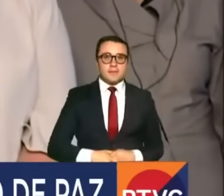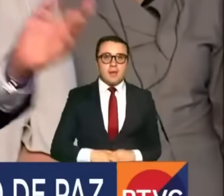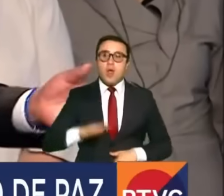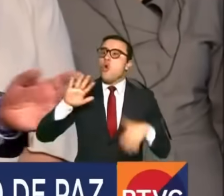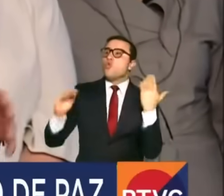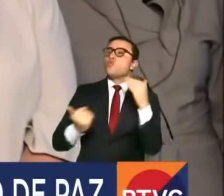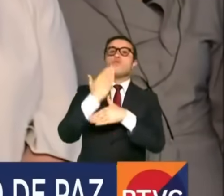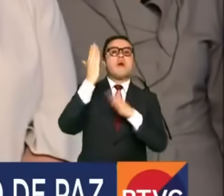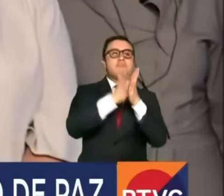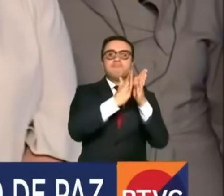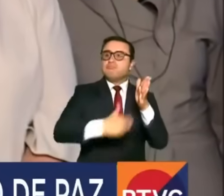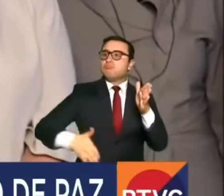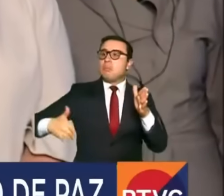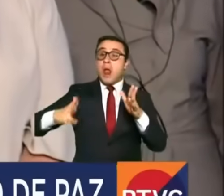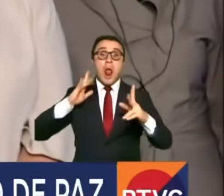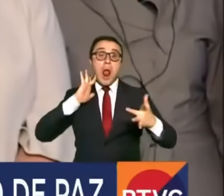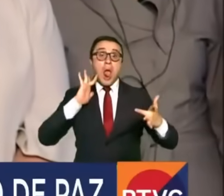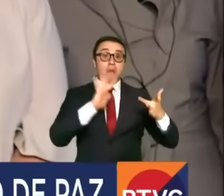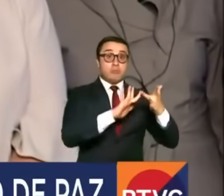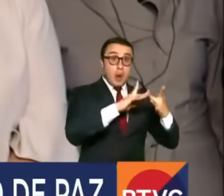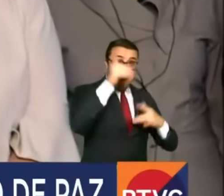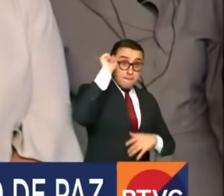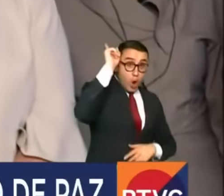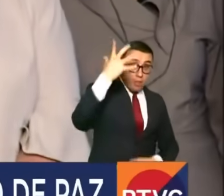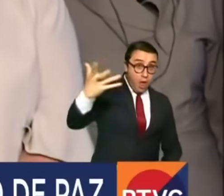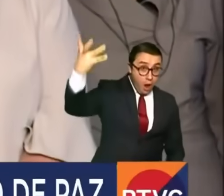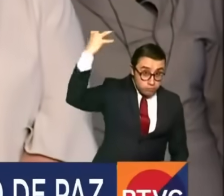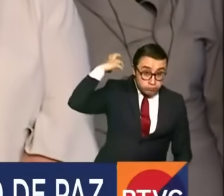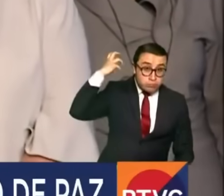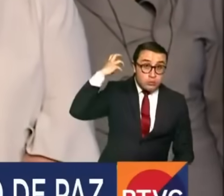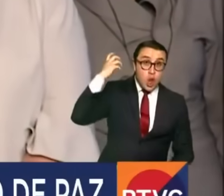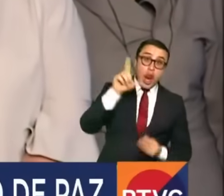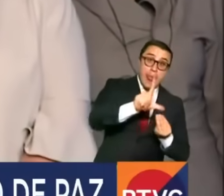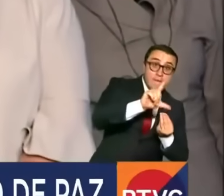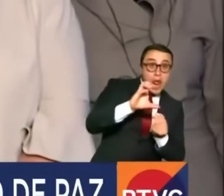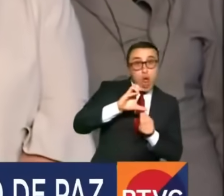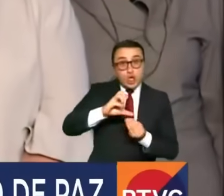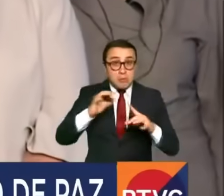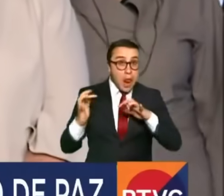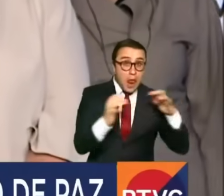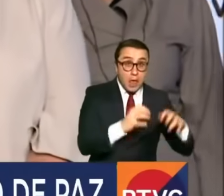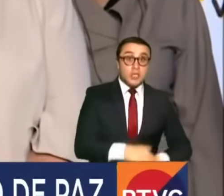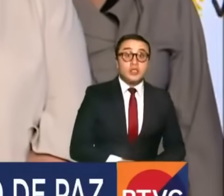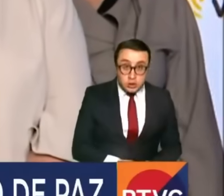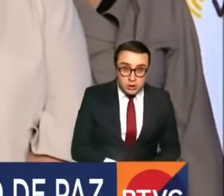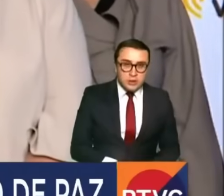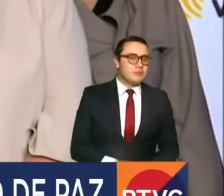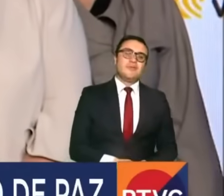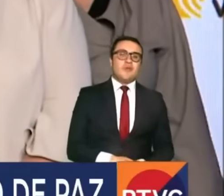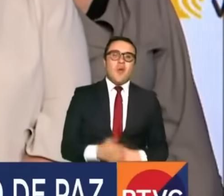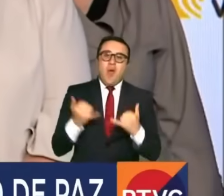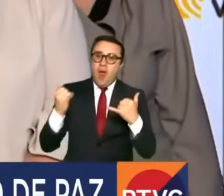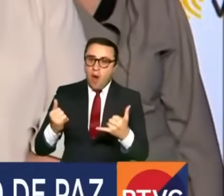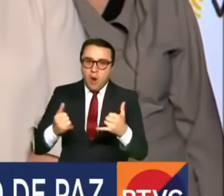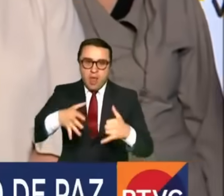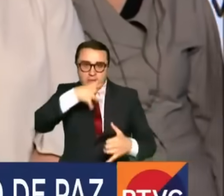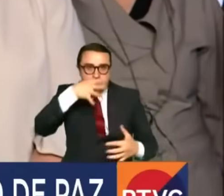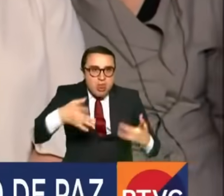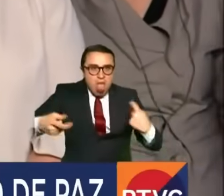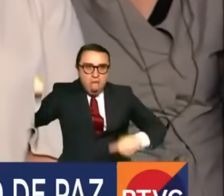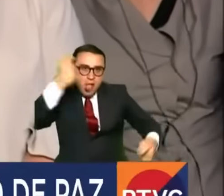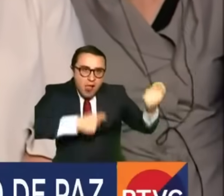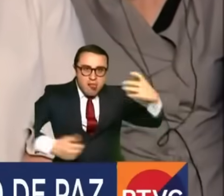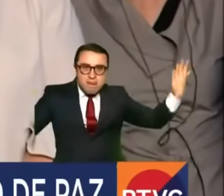que ya no tiene que ver con la política como antes, sino que tiene que ver con las economías ilícitas que le están